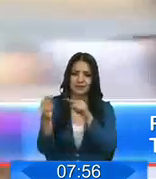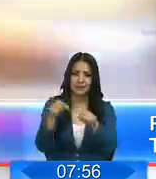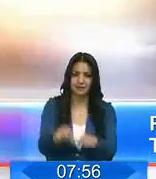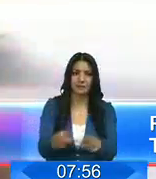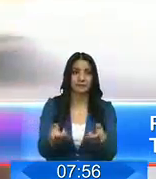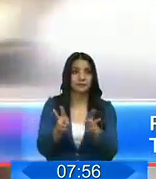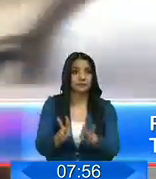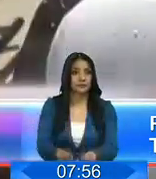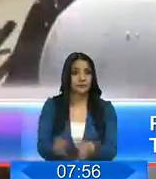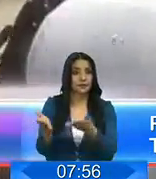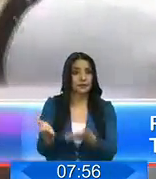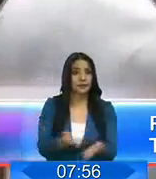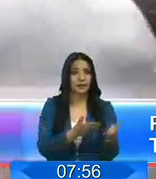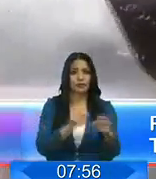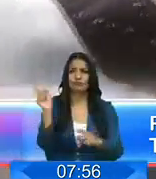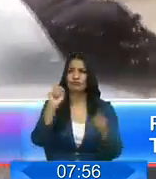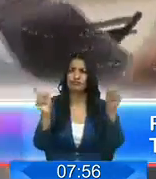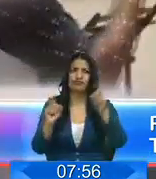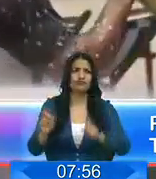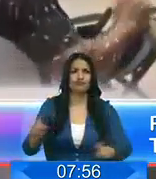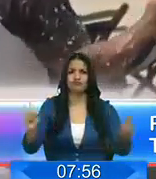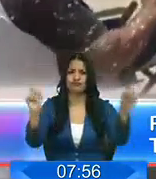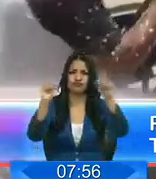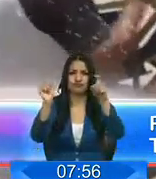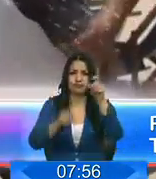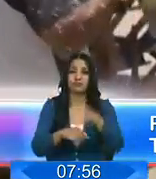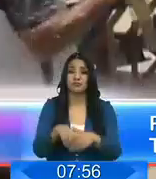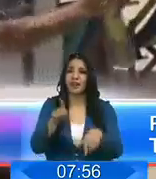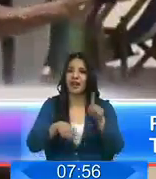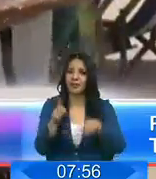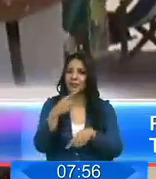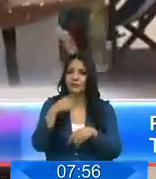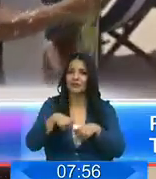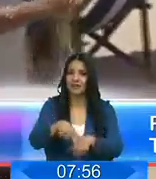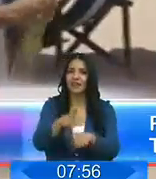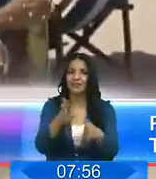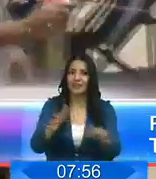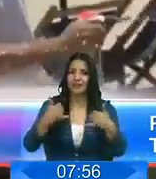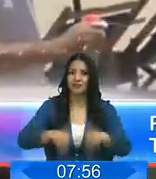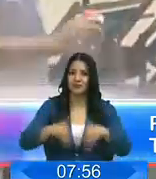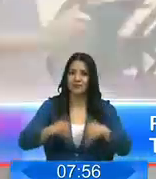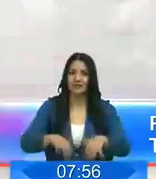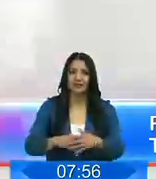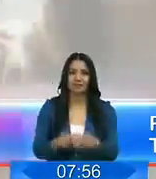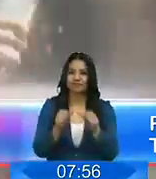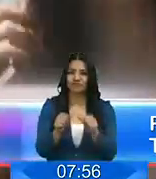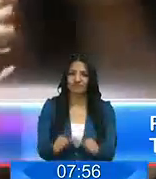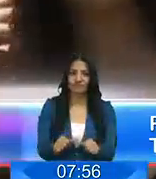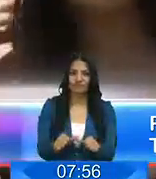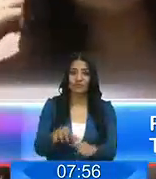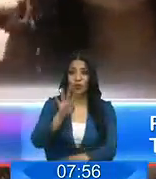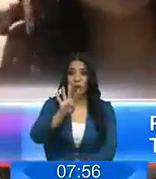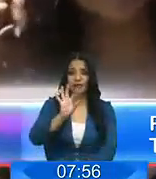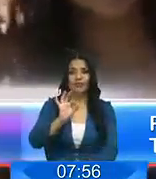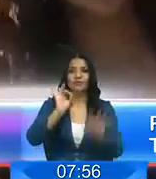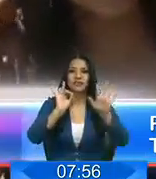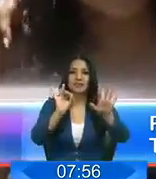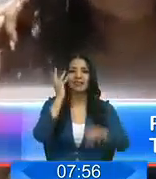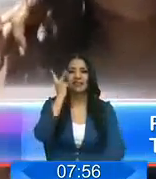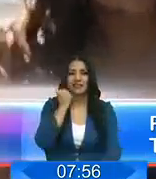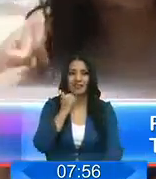haber eventos de espuma. Y muchos se adelantaron al feriado. Sí, nos venimos a quedar no 4 sino 7 días